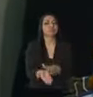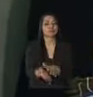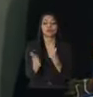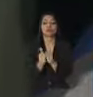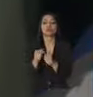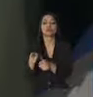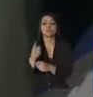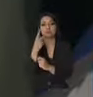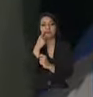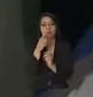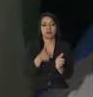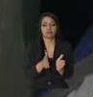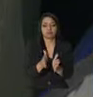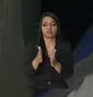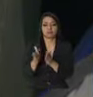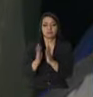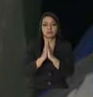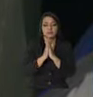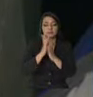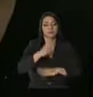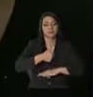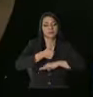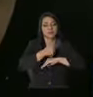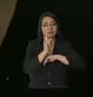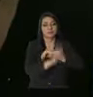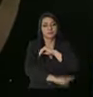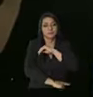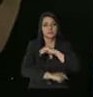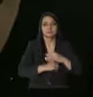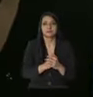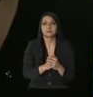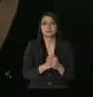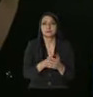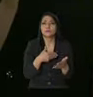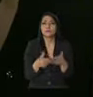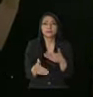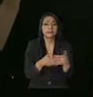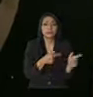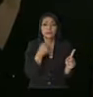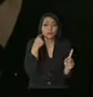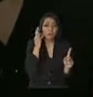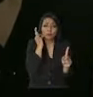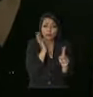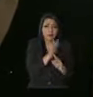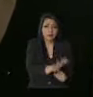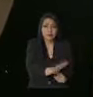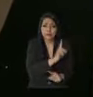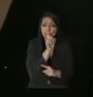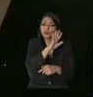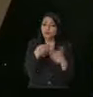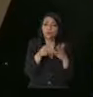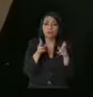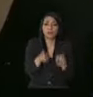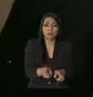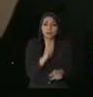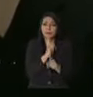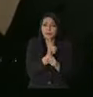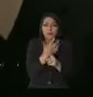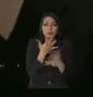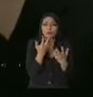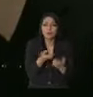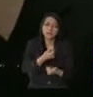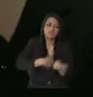a las autoridades justicia en este caso. Sin discriminación, desde luego, porque todos somos humanos, no es que estemos buscando